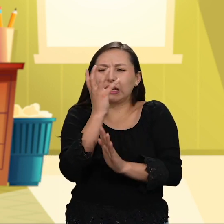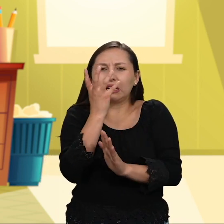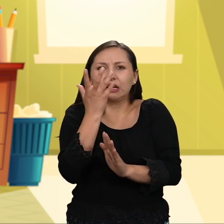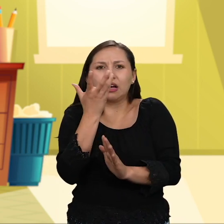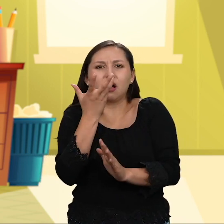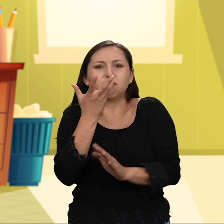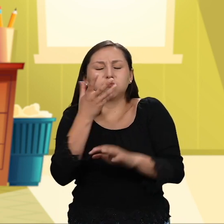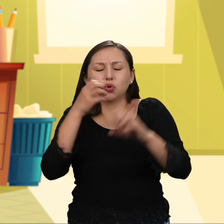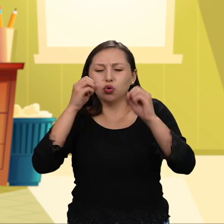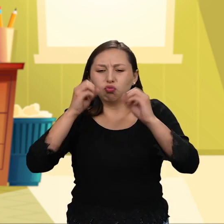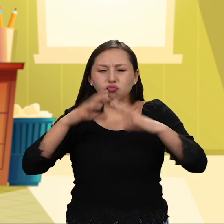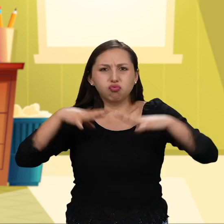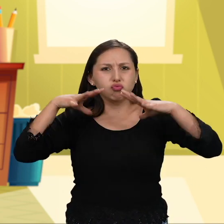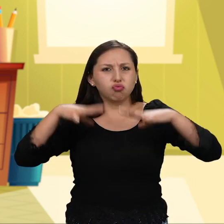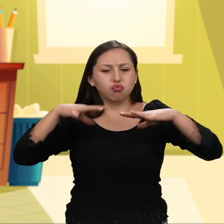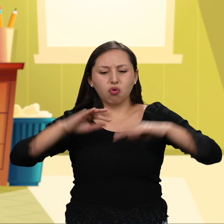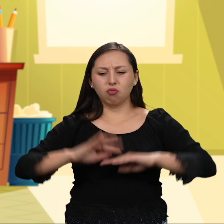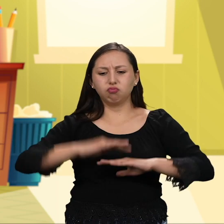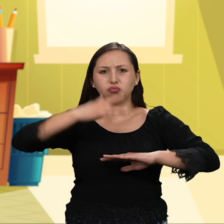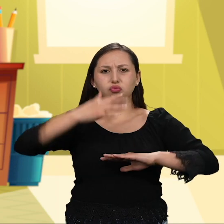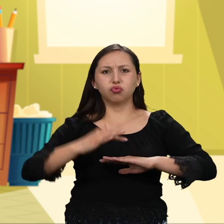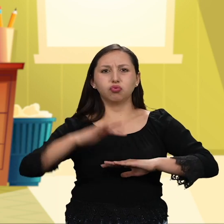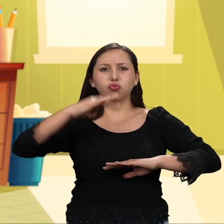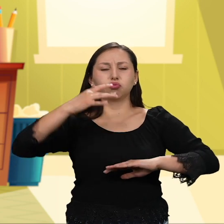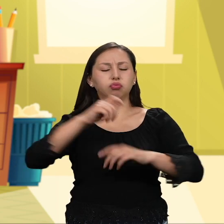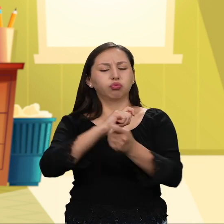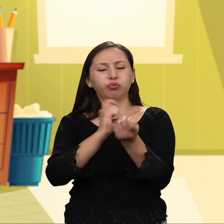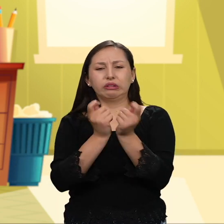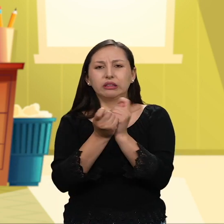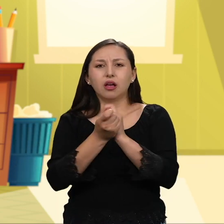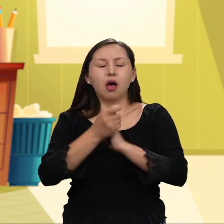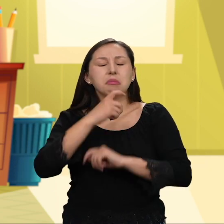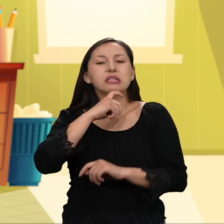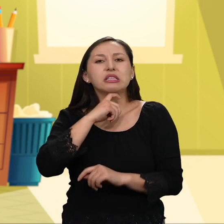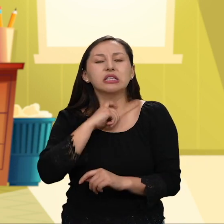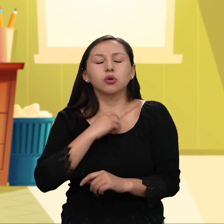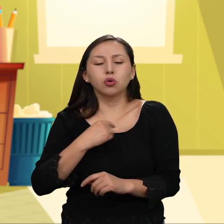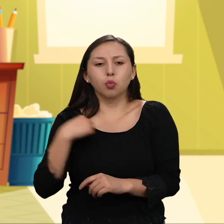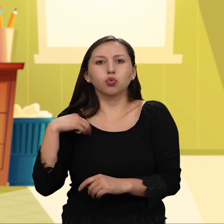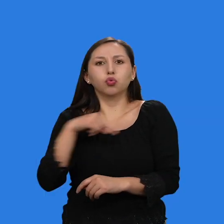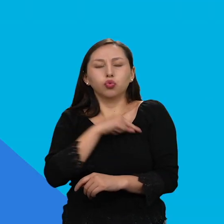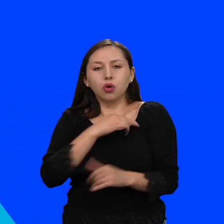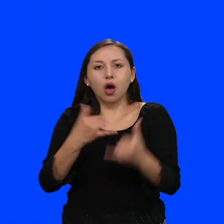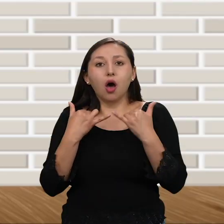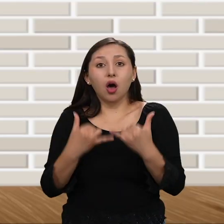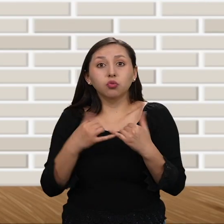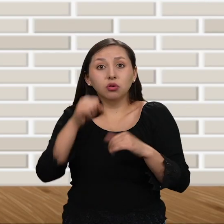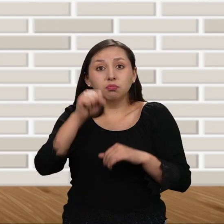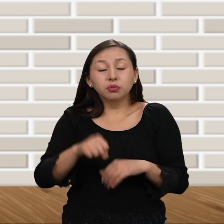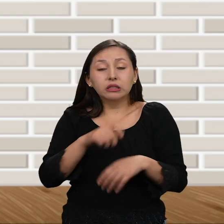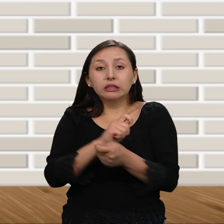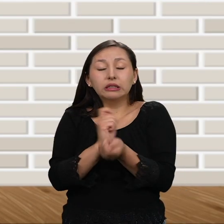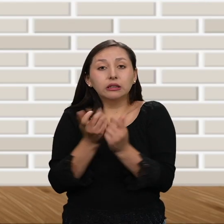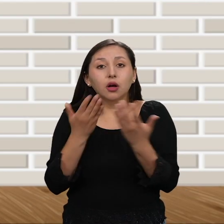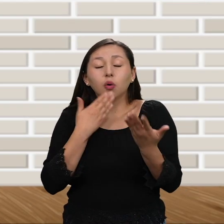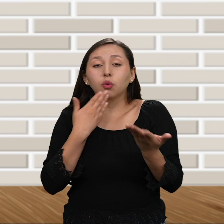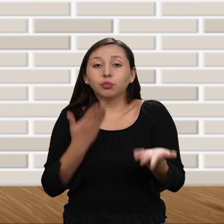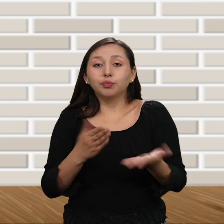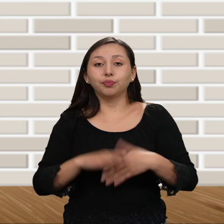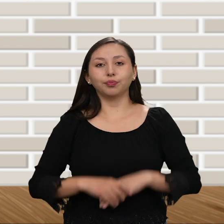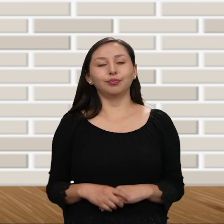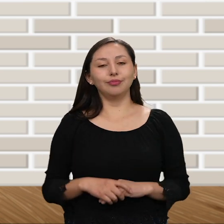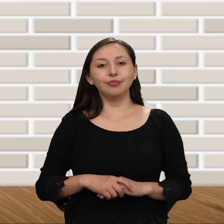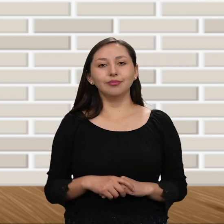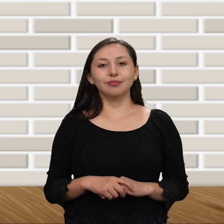mismos, ¿a qué tipo de cambios estaremos sujetos a corto y largo plazo? El Neolítico fue